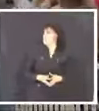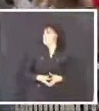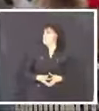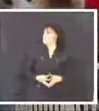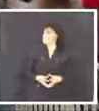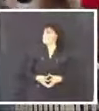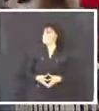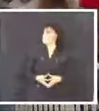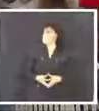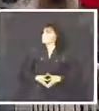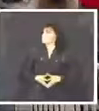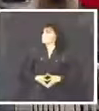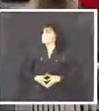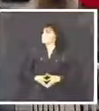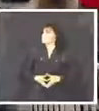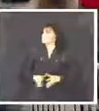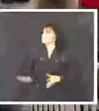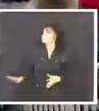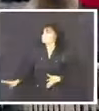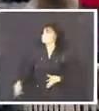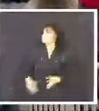¡Presidenta!